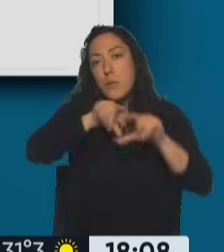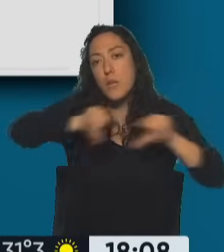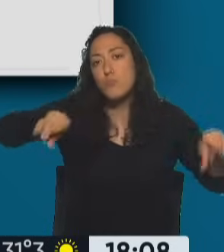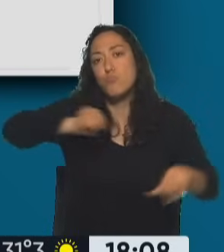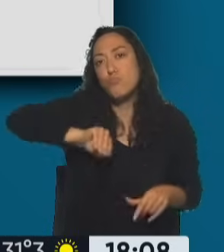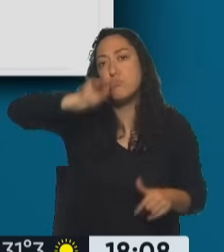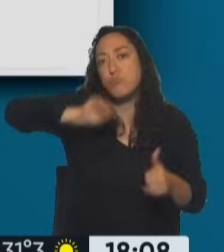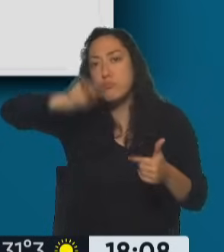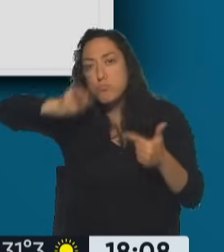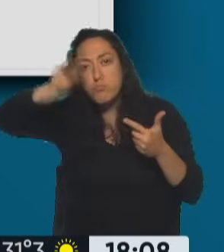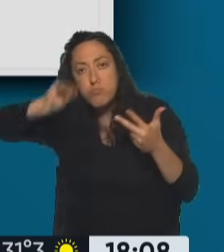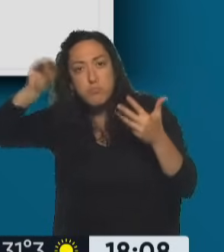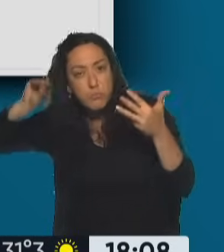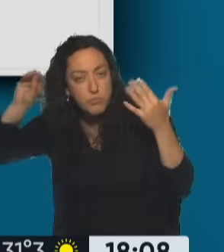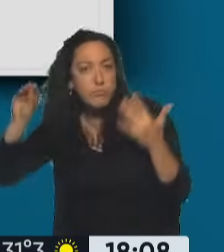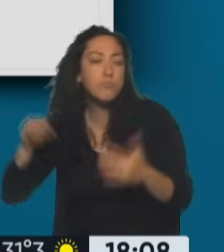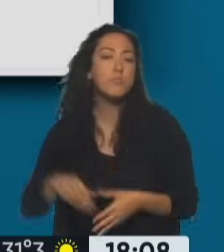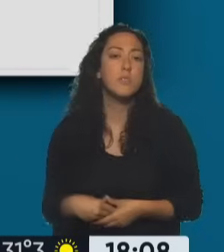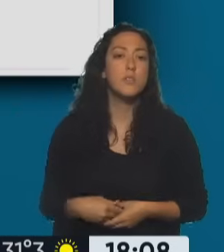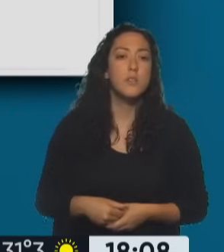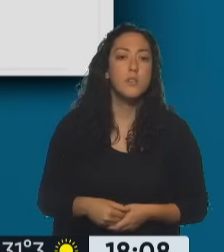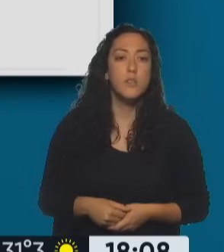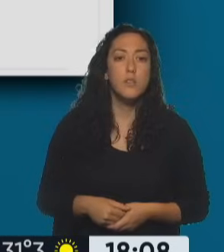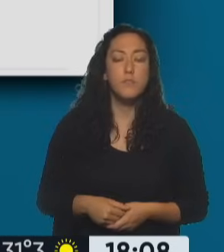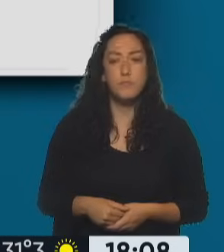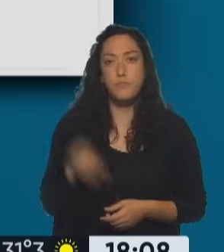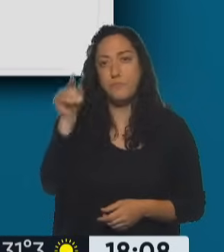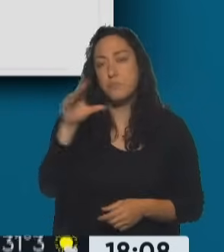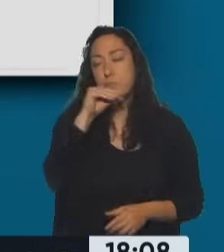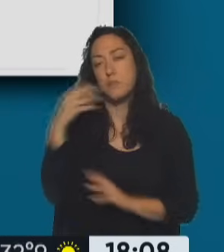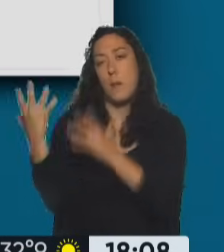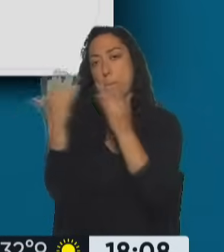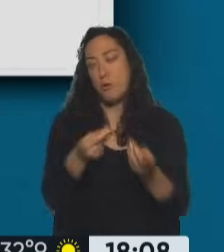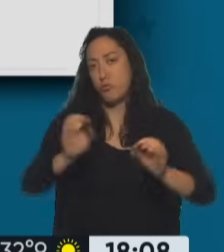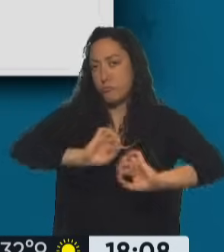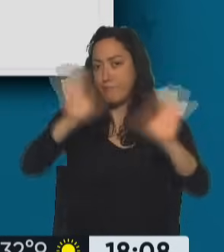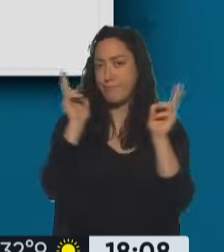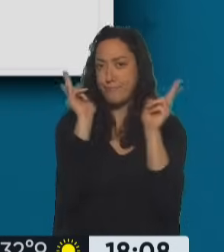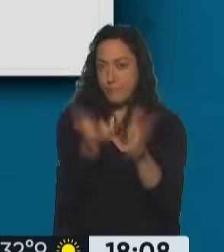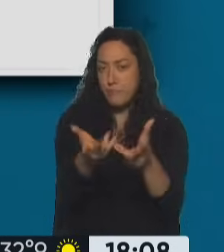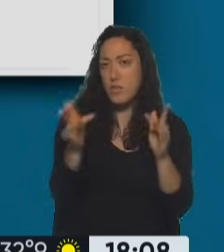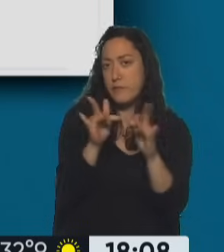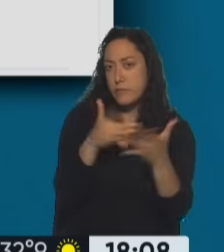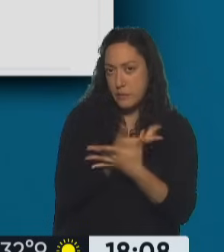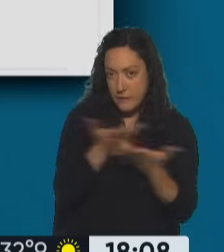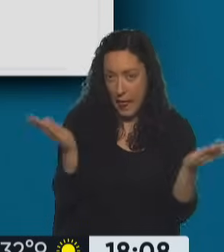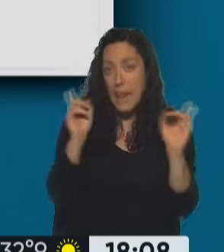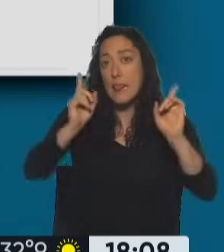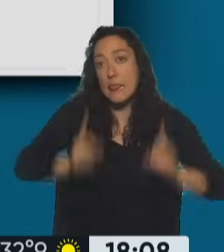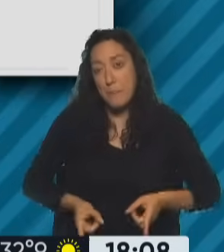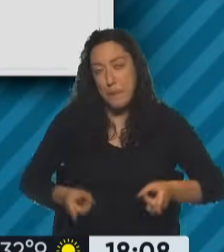través de esta red social, y su explícito apoyo a Sergio Massa, que lo tradujo a través de las redes sociales, pero también